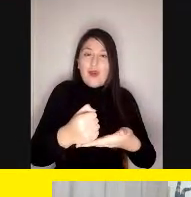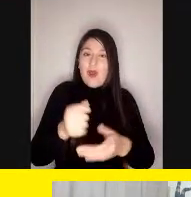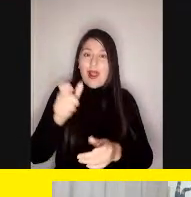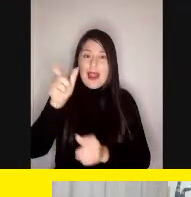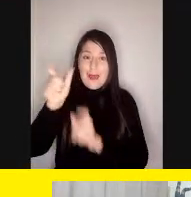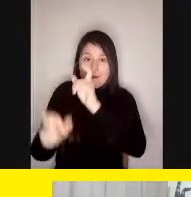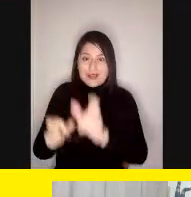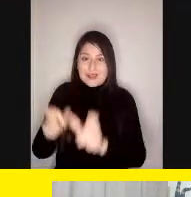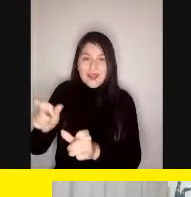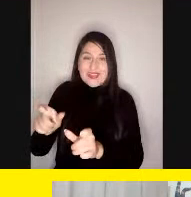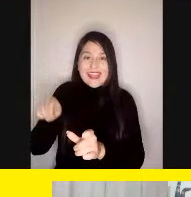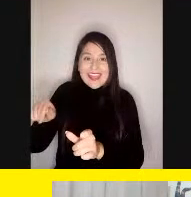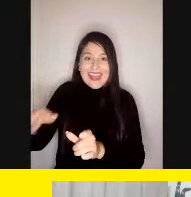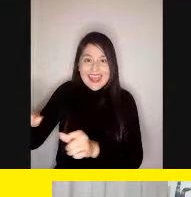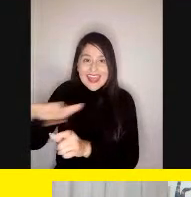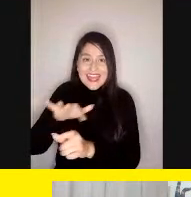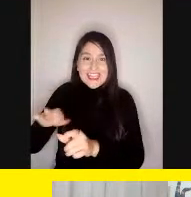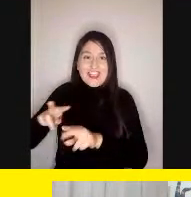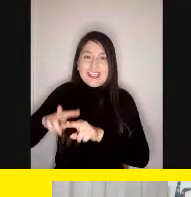personas.